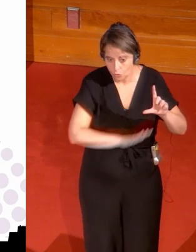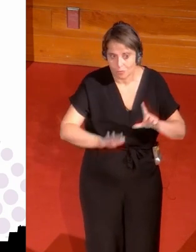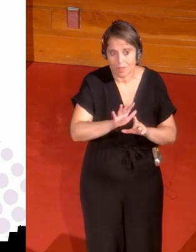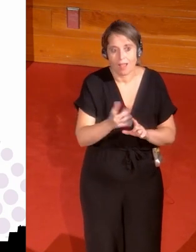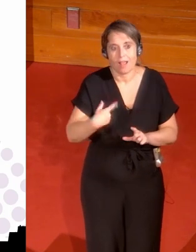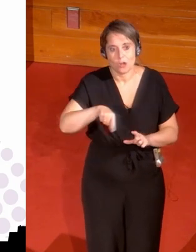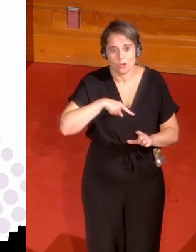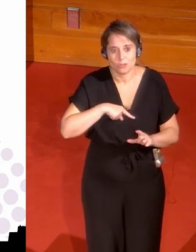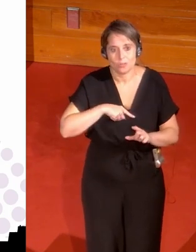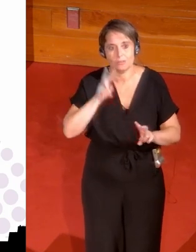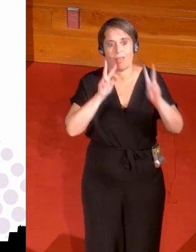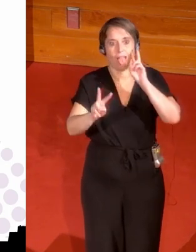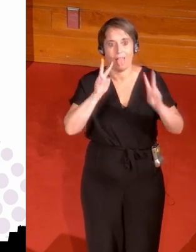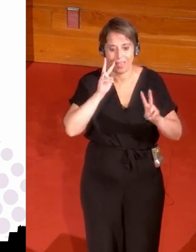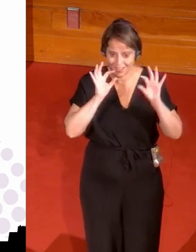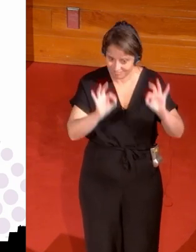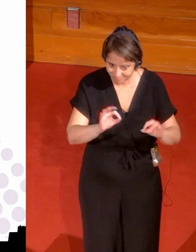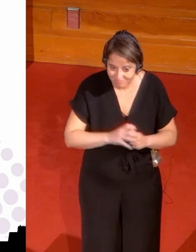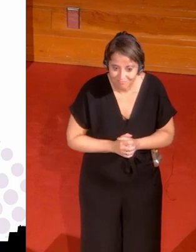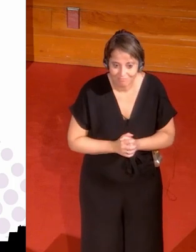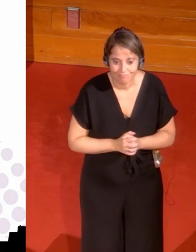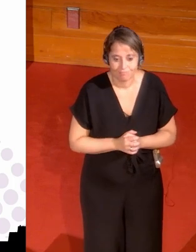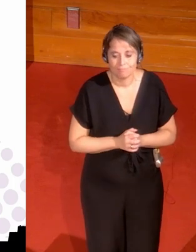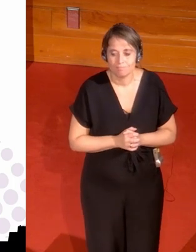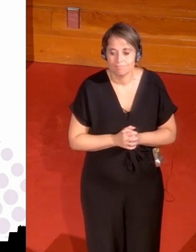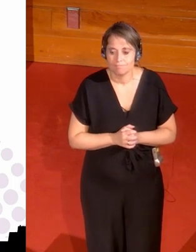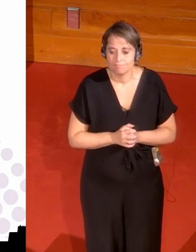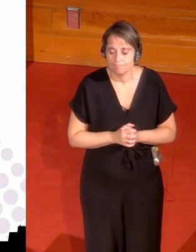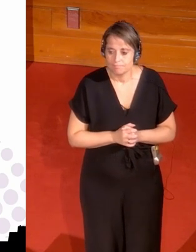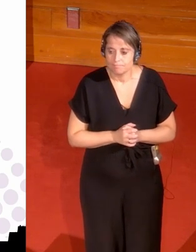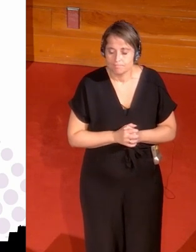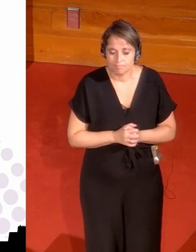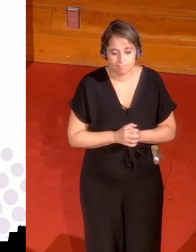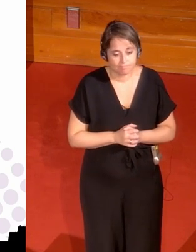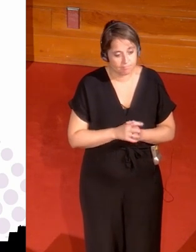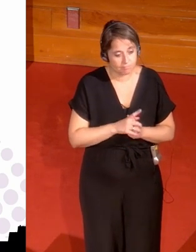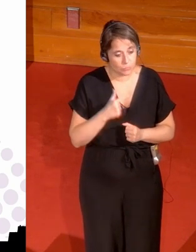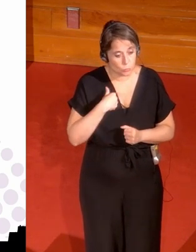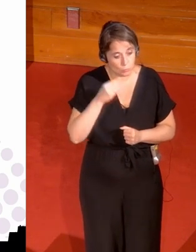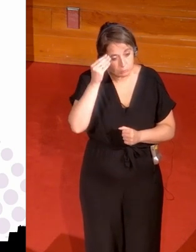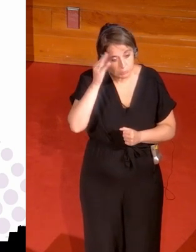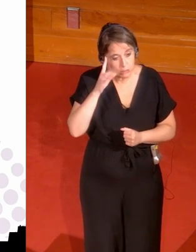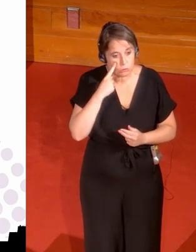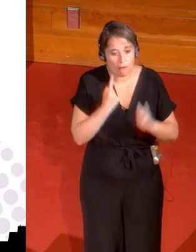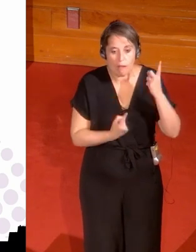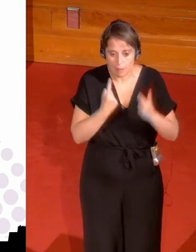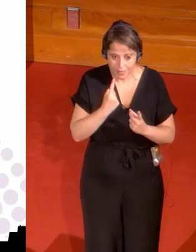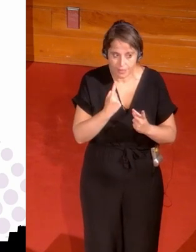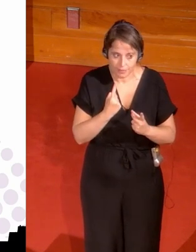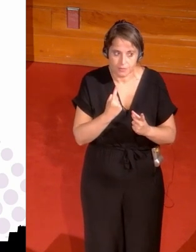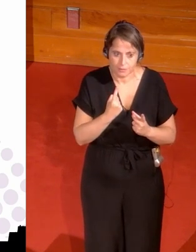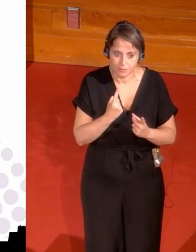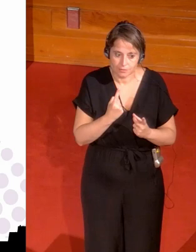compramos ese espectáculo y incluso eh yo creo que a veces informamos en